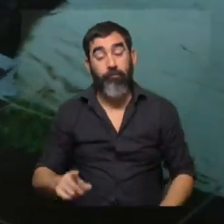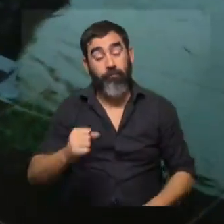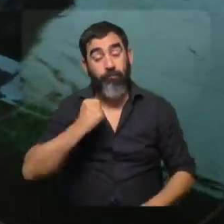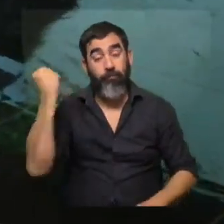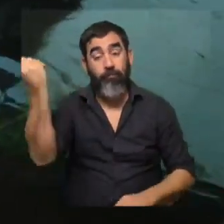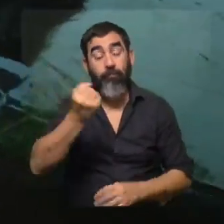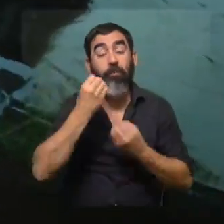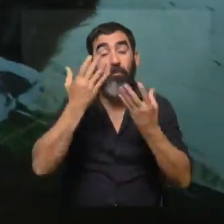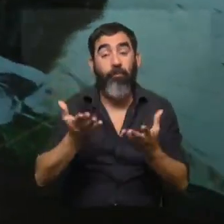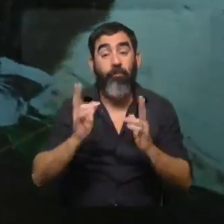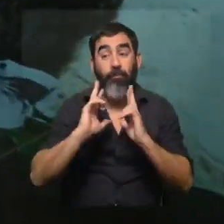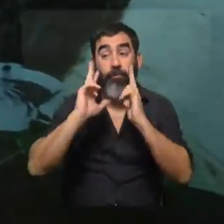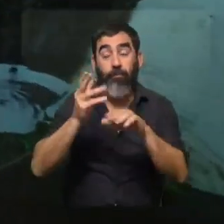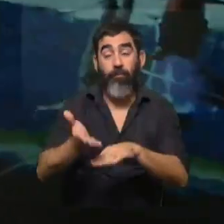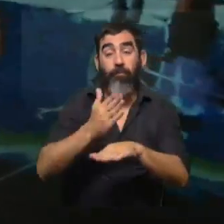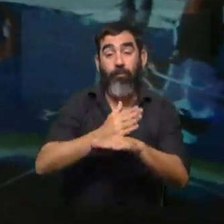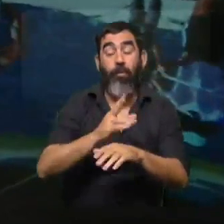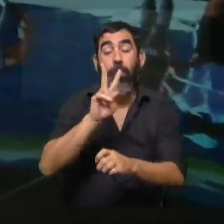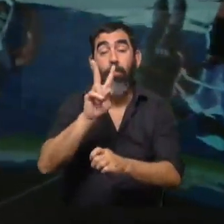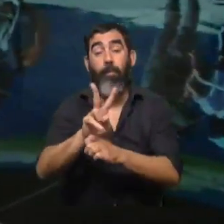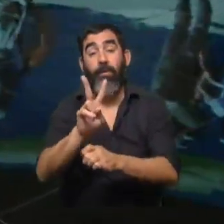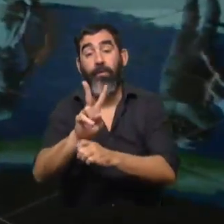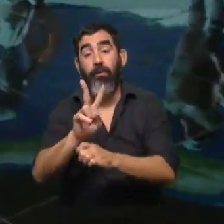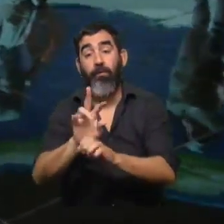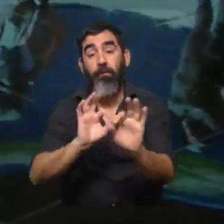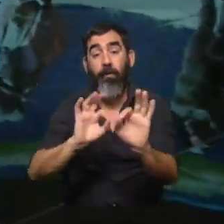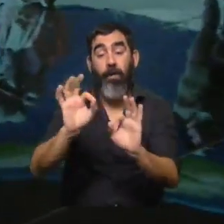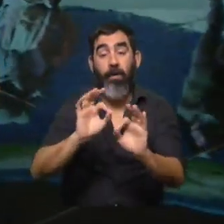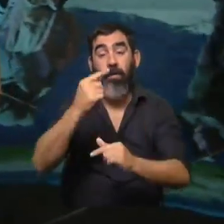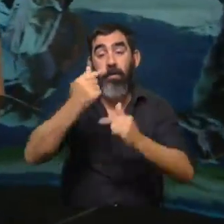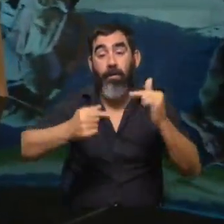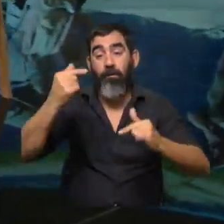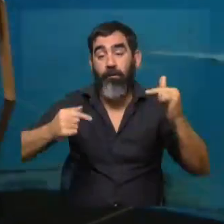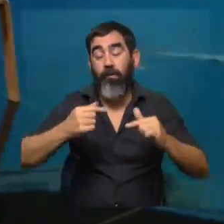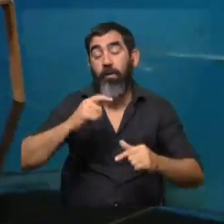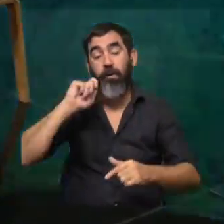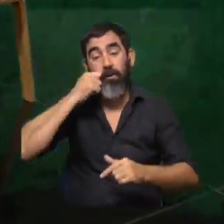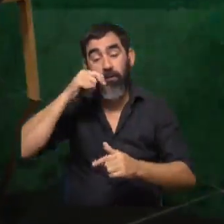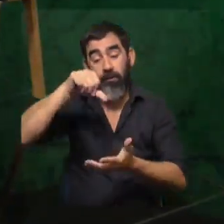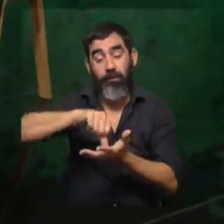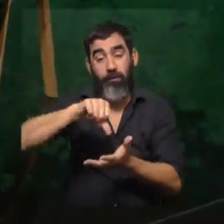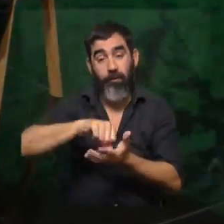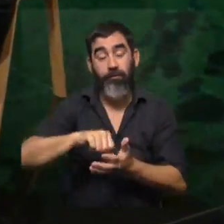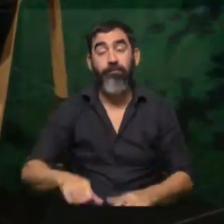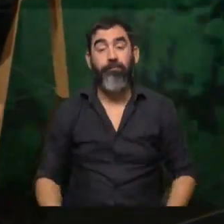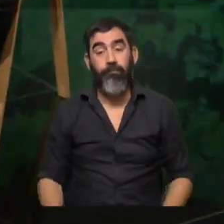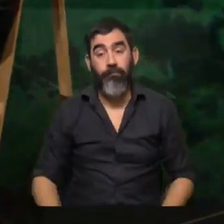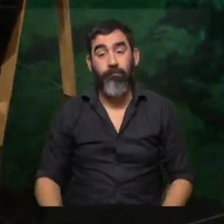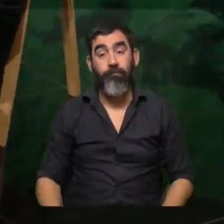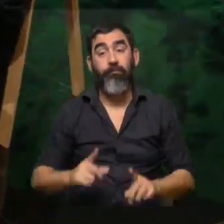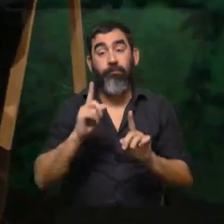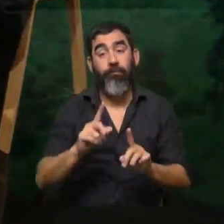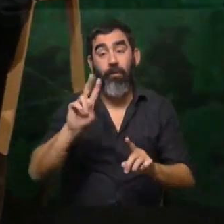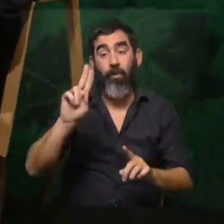porque en definitiva, como lo decíamos, es preservar una biodiversidad muy, muy rica del país que tenemos, pero además también darle a